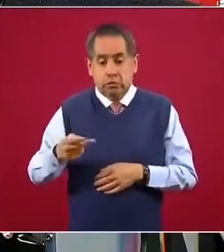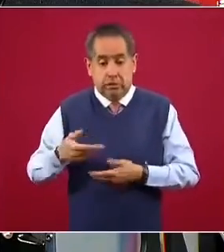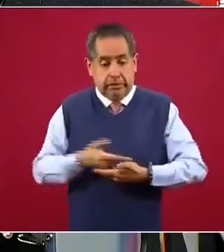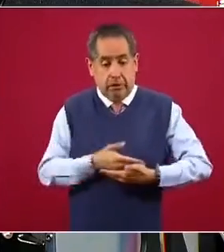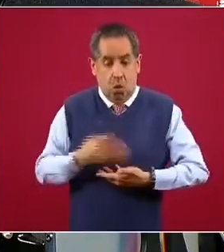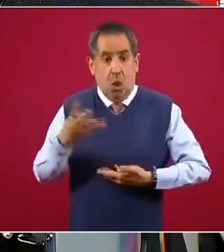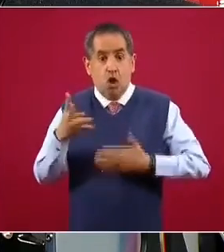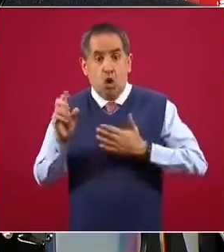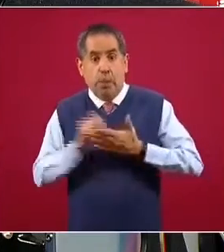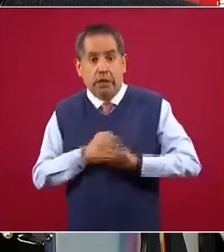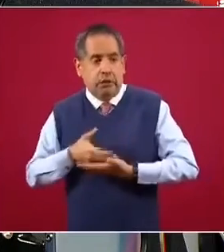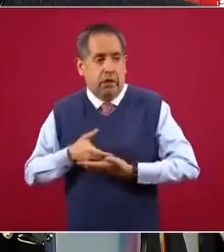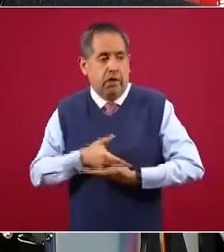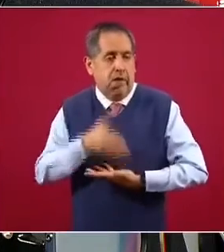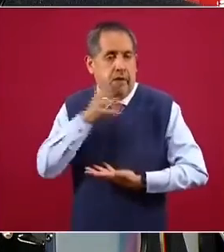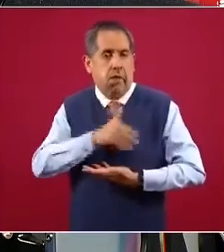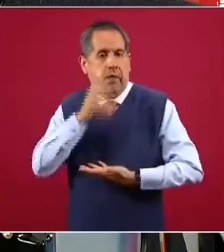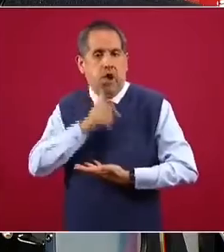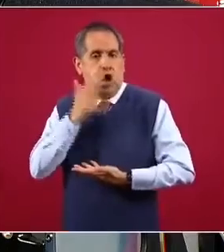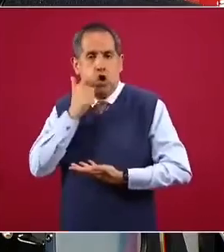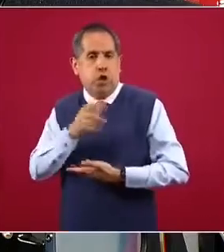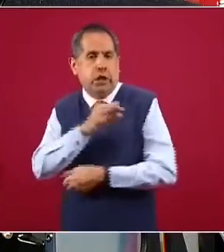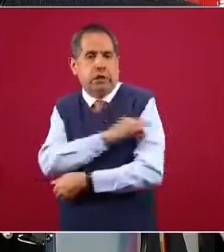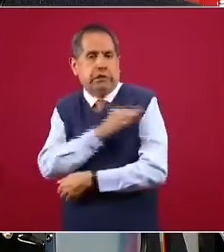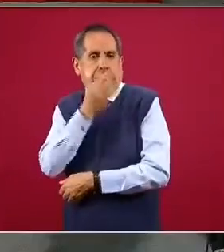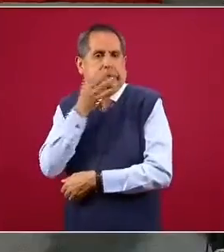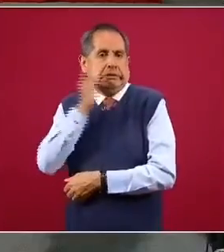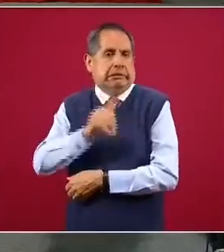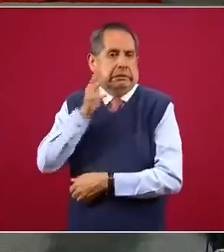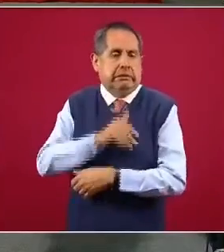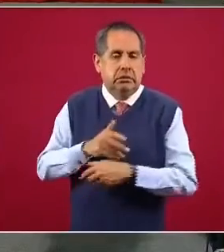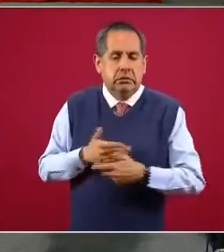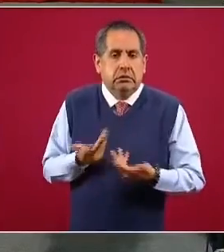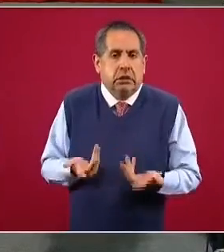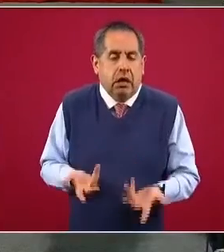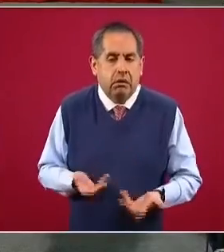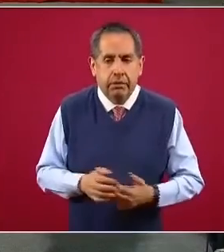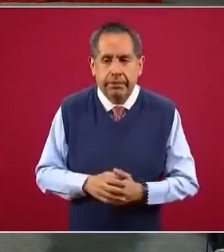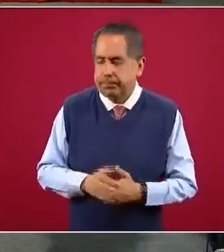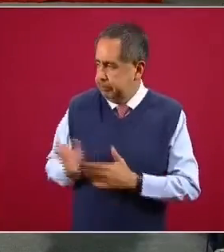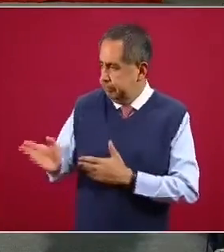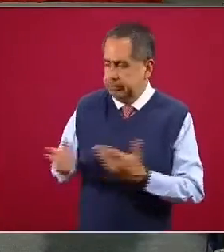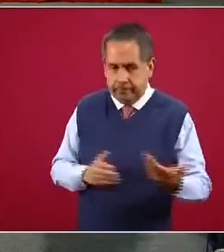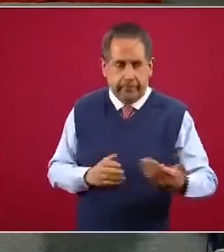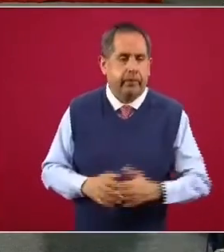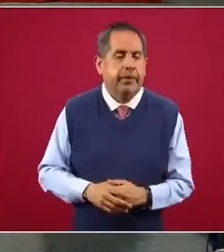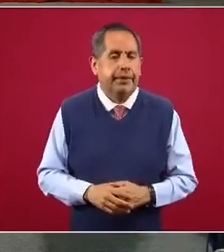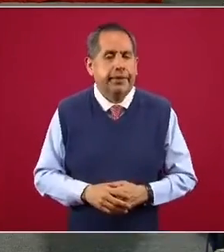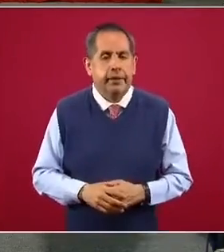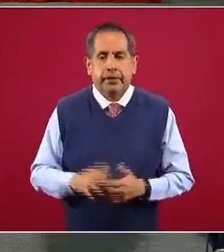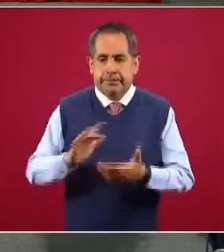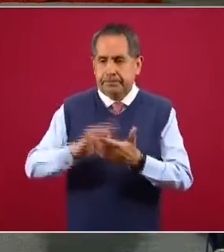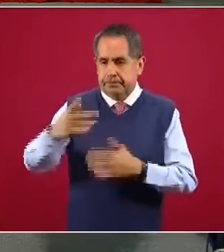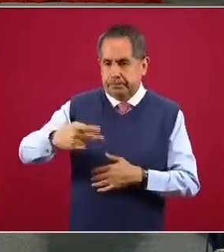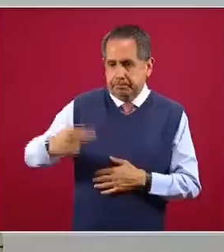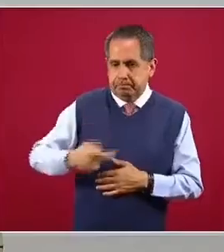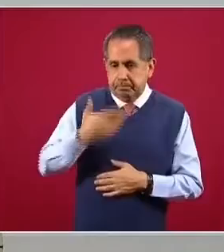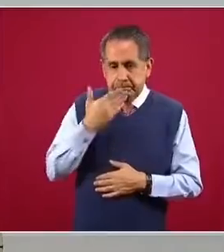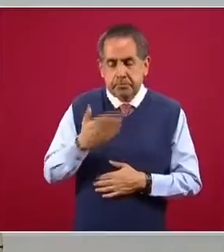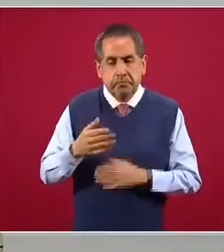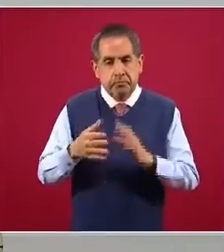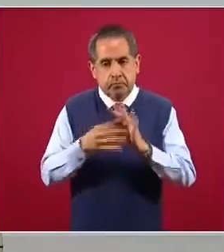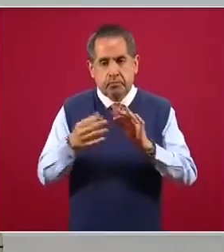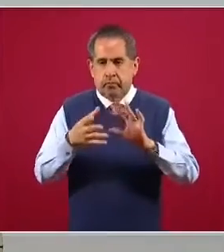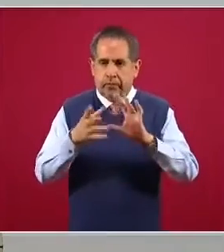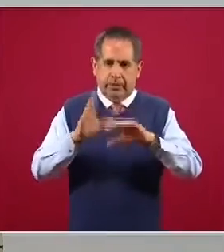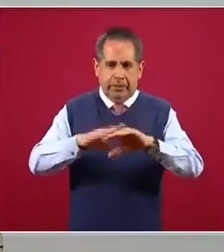nacidos y definitivamente no los han querido vacunar. ¿Nos puede ayudar? Gracias. Doctor, por favor. Sí, muchas gracias por la pregunta. Solamente